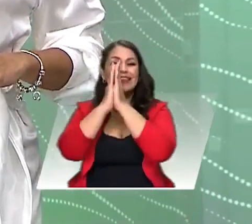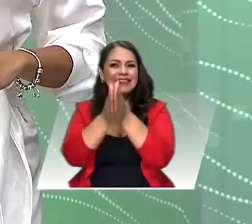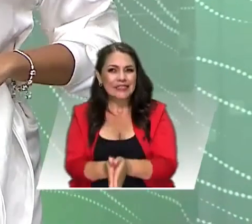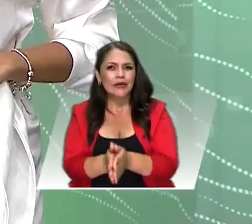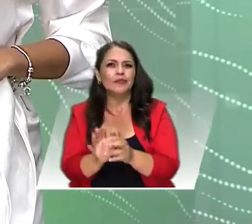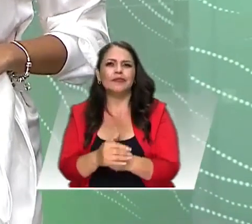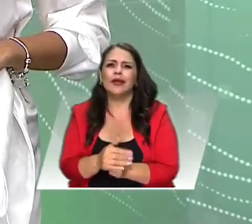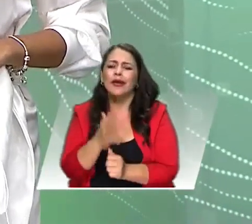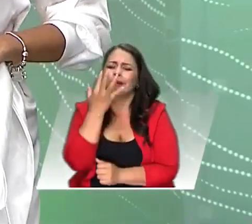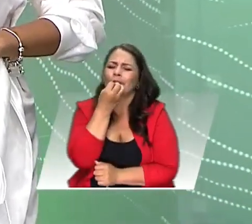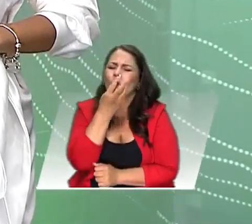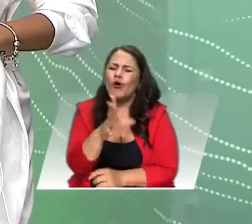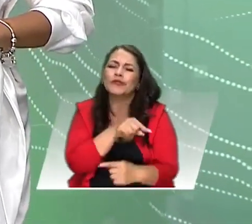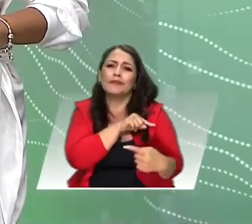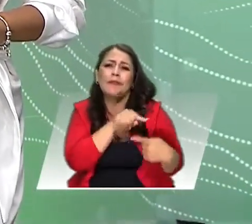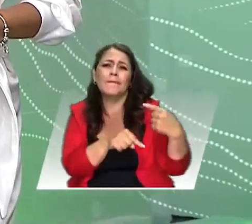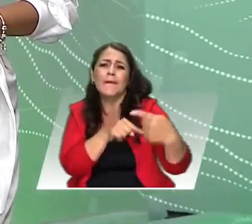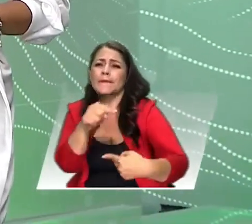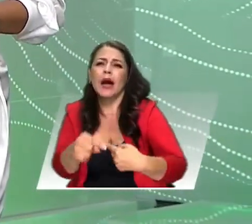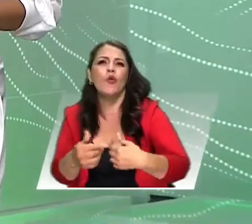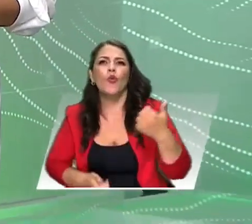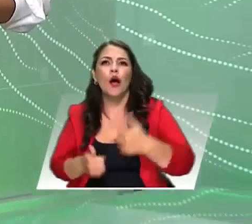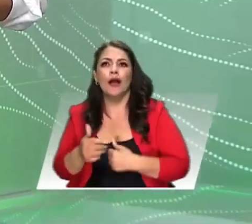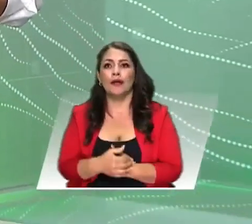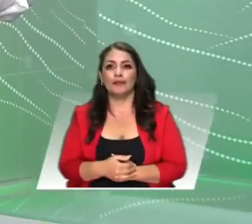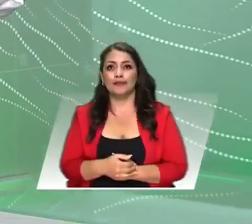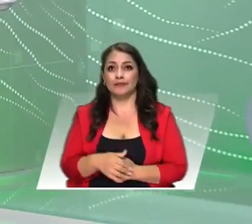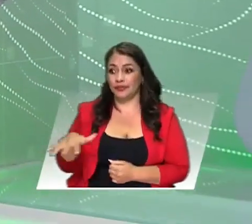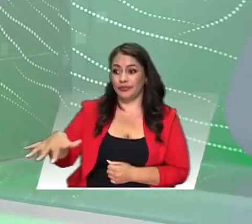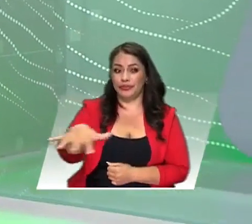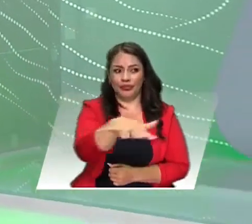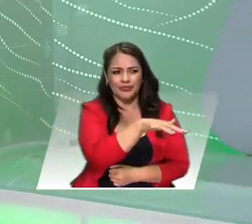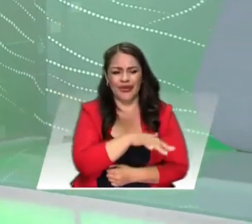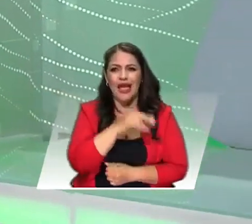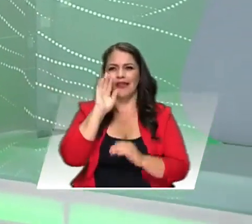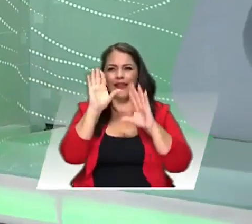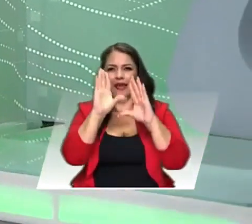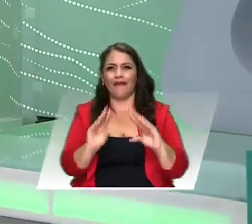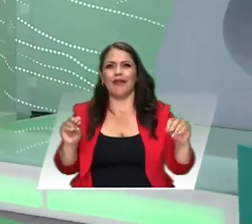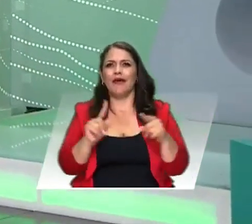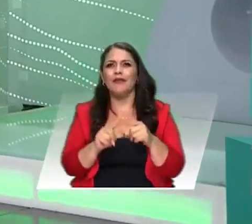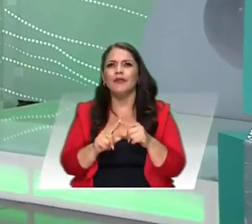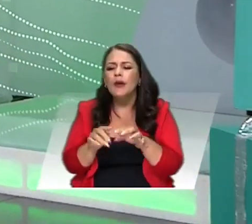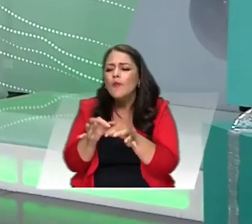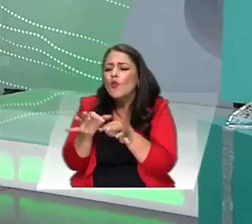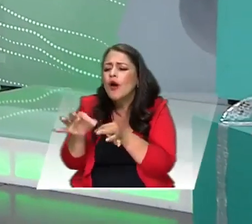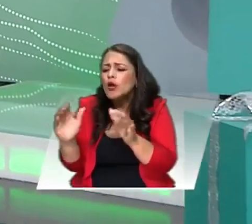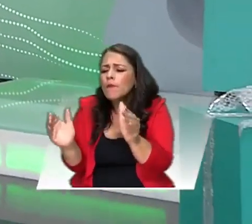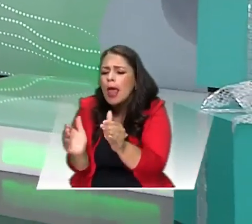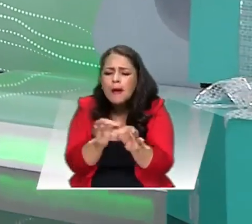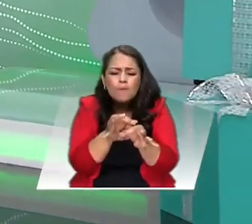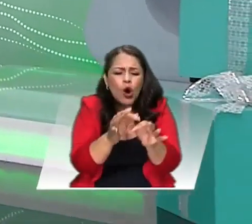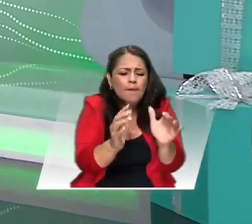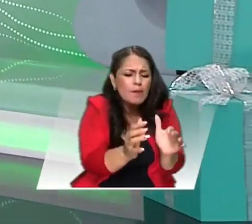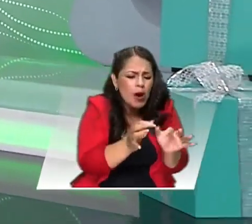más hermosas que cada vez adquiere más fuerza son las colecciones de las villas navideñas, donde se representan pequeños pueblos en donde la paz y la alegría